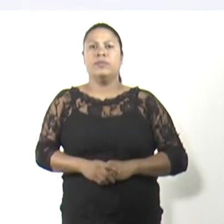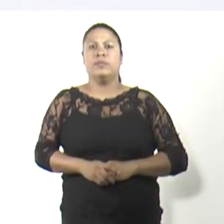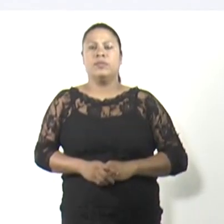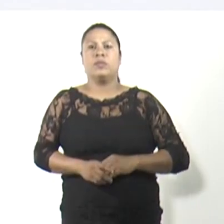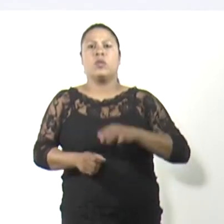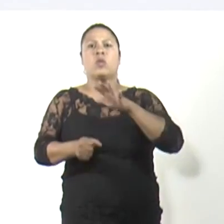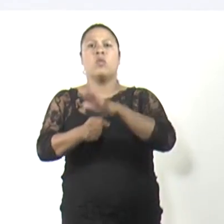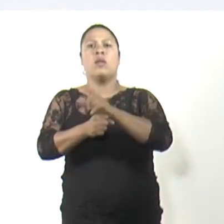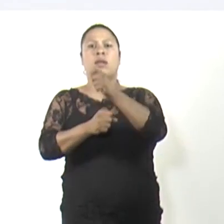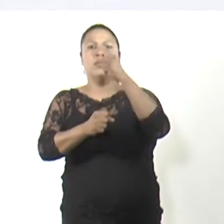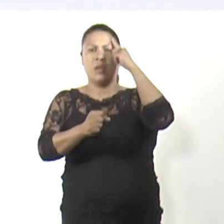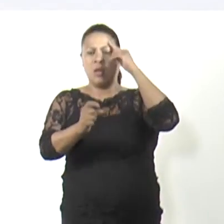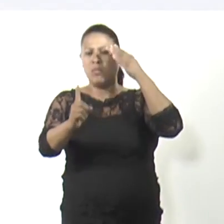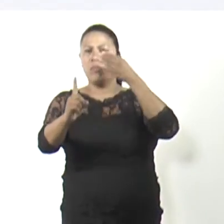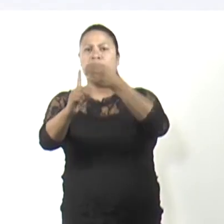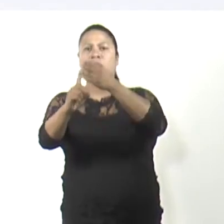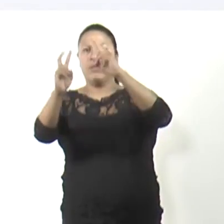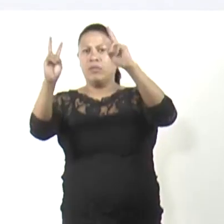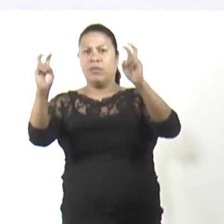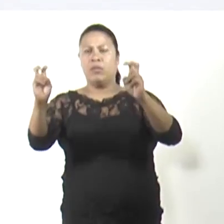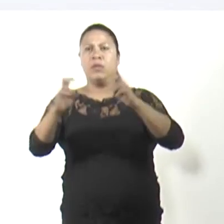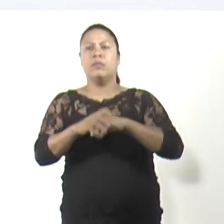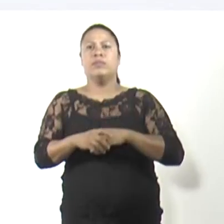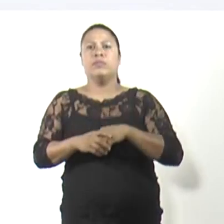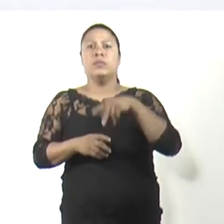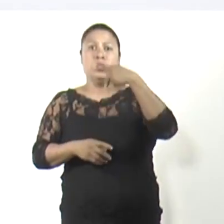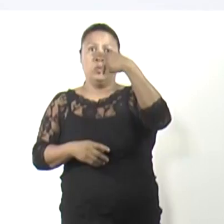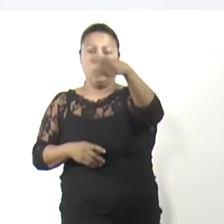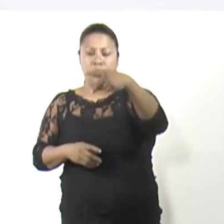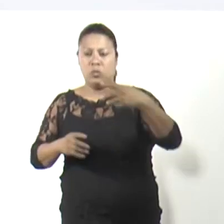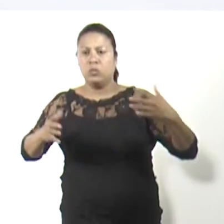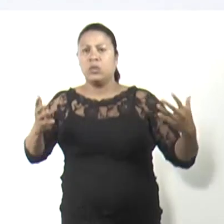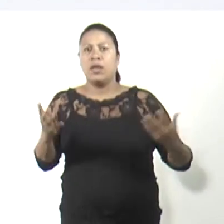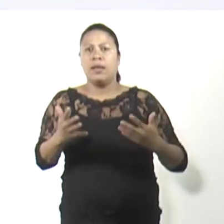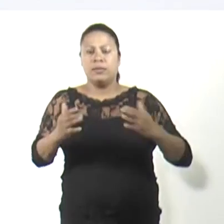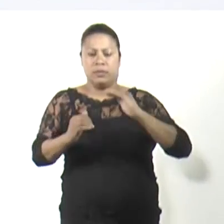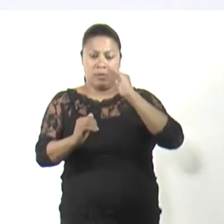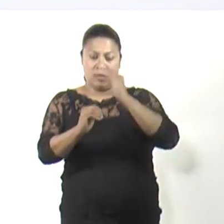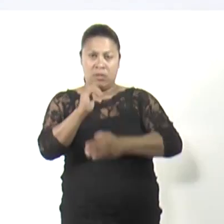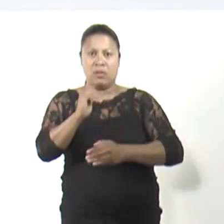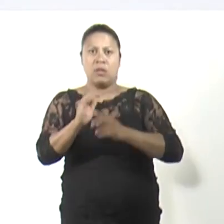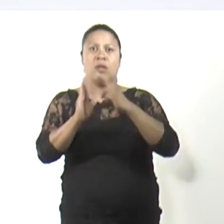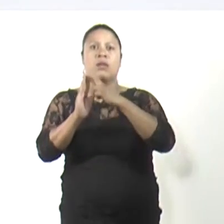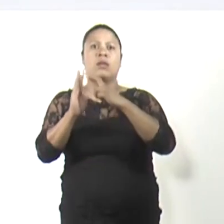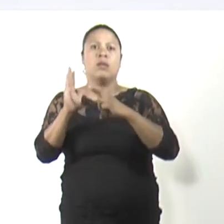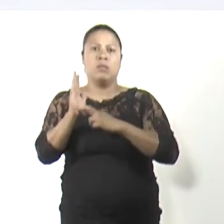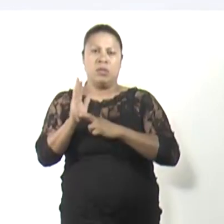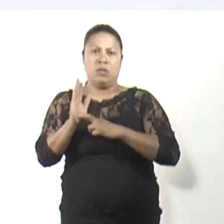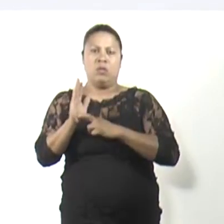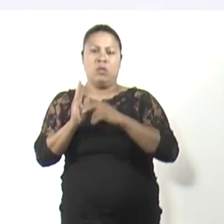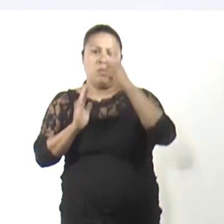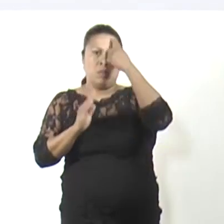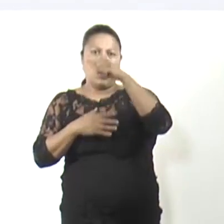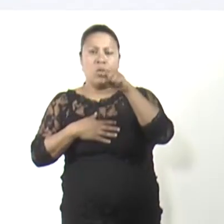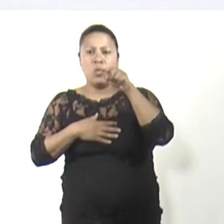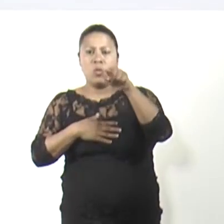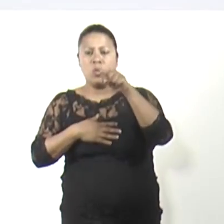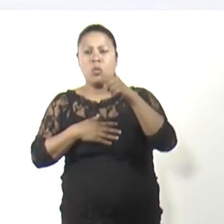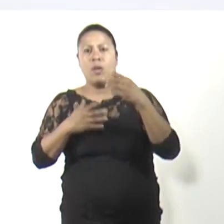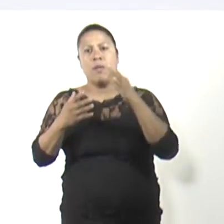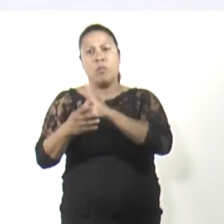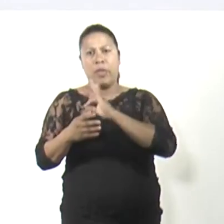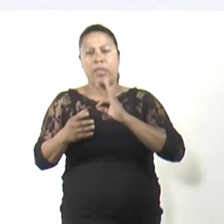¿Cuál es el propósito de nuestro tema? Que realices al final un reglamento para su